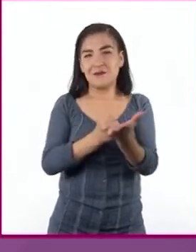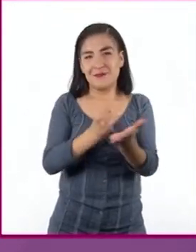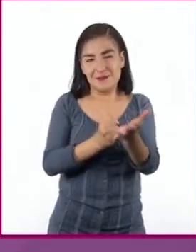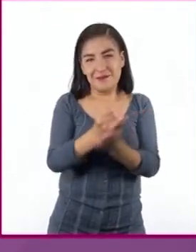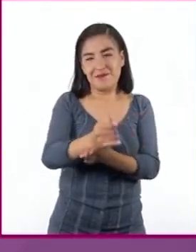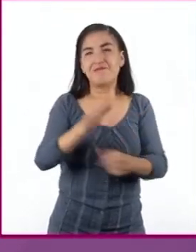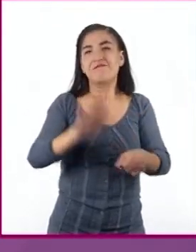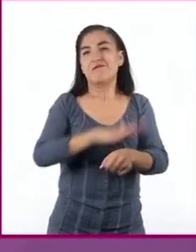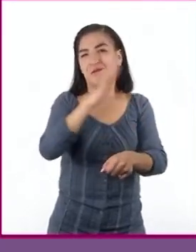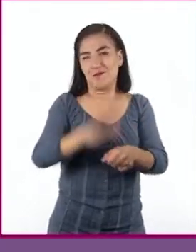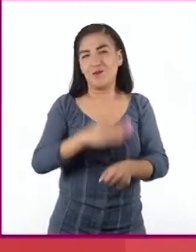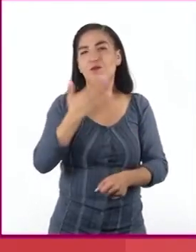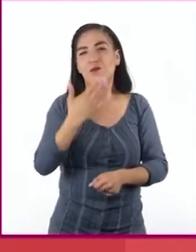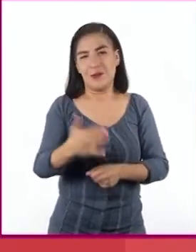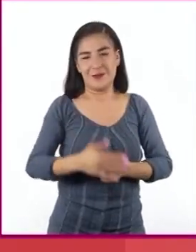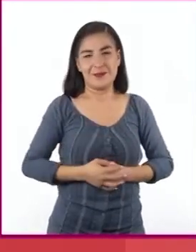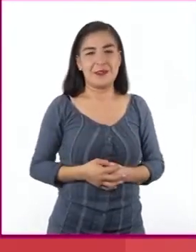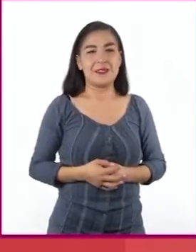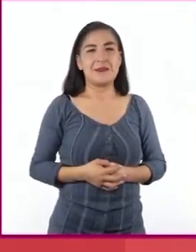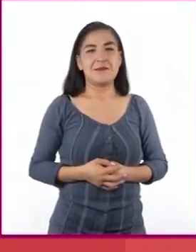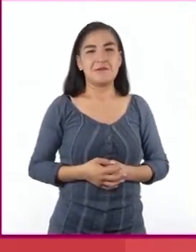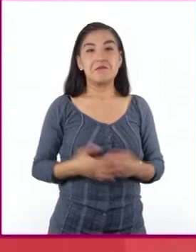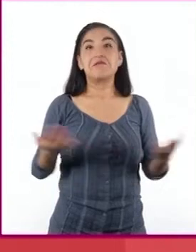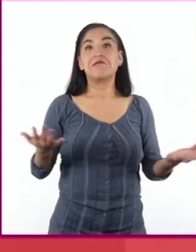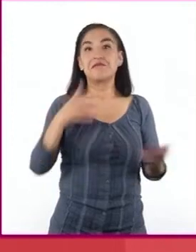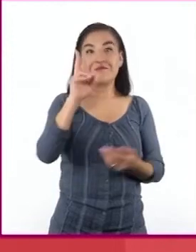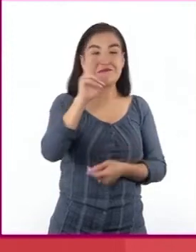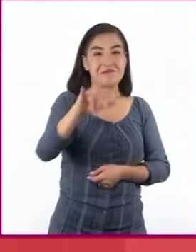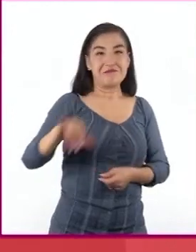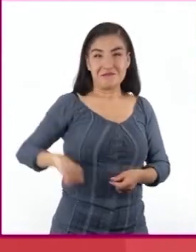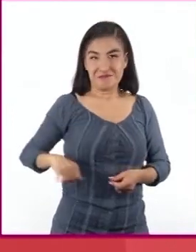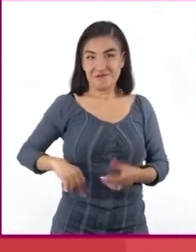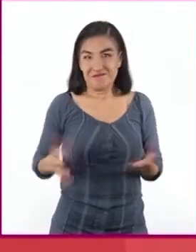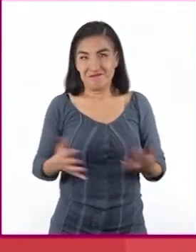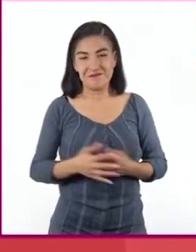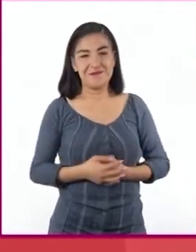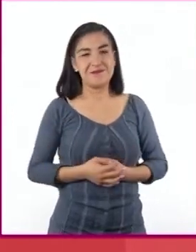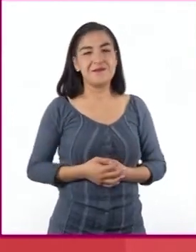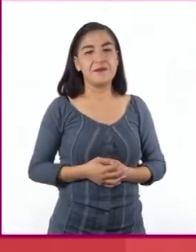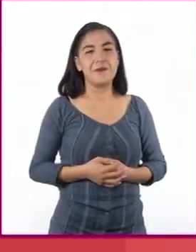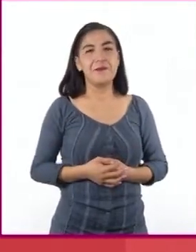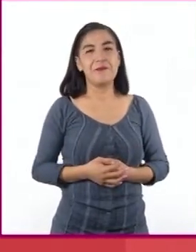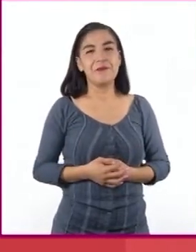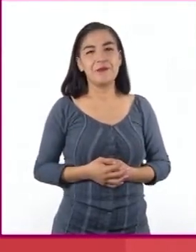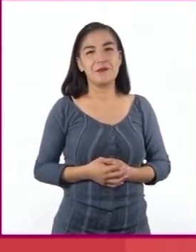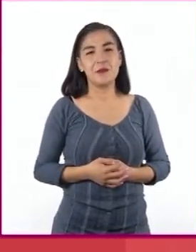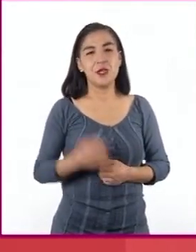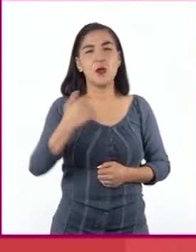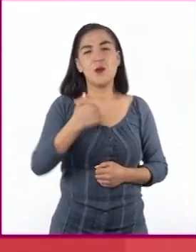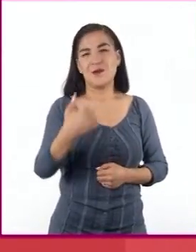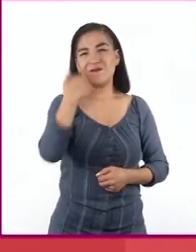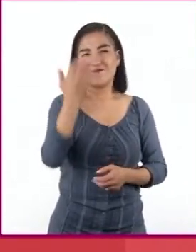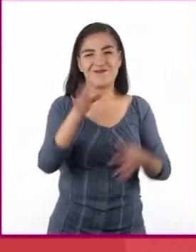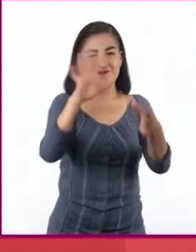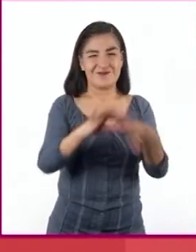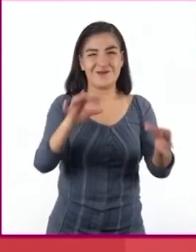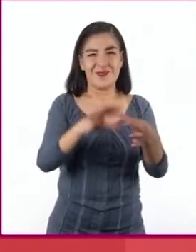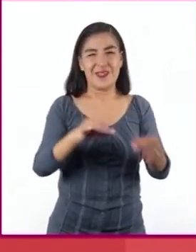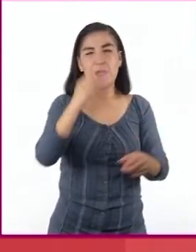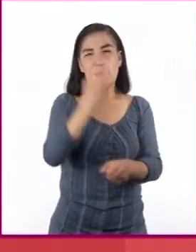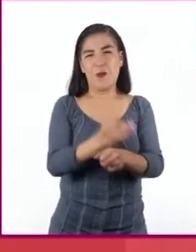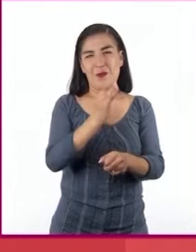más asertivas. ¿Qué les pareció? Algo que me gustaría resaltar de la información del